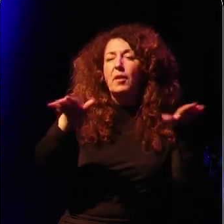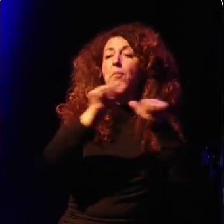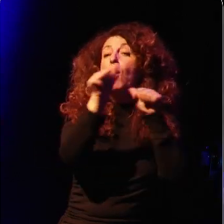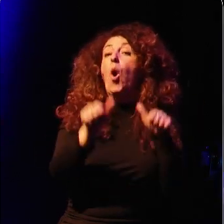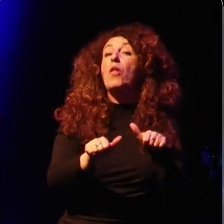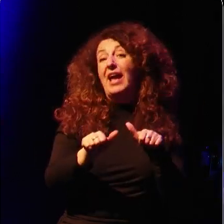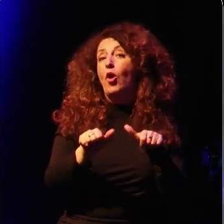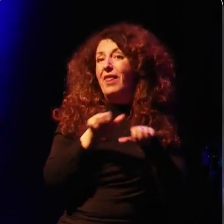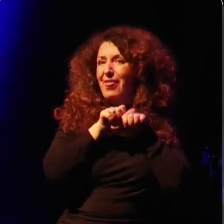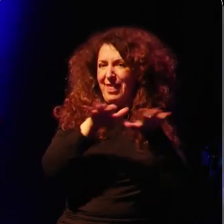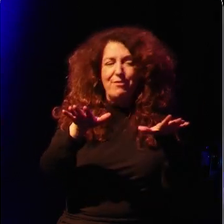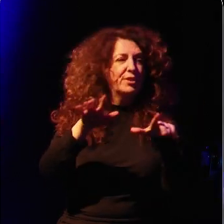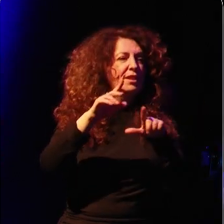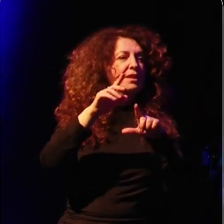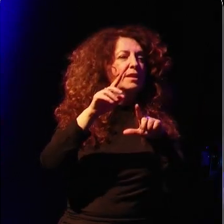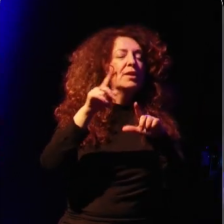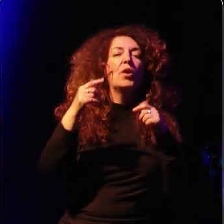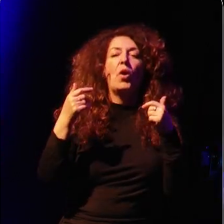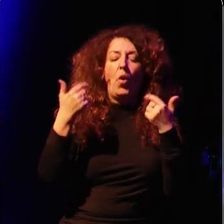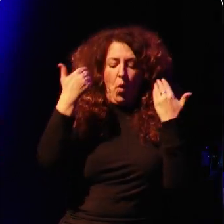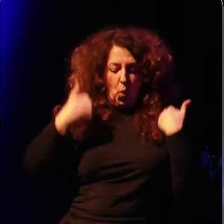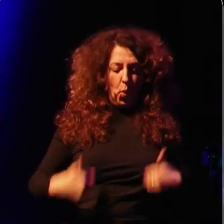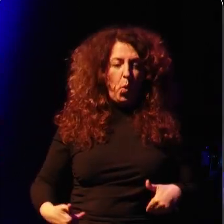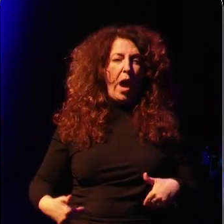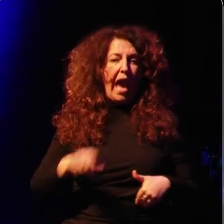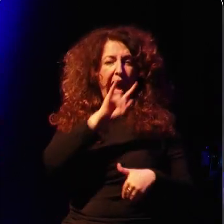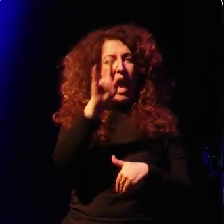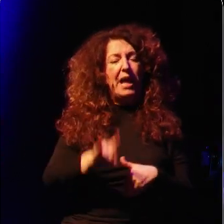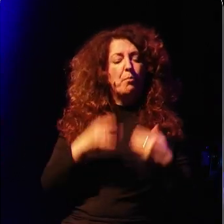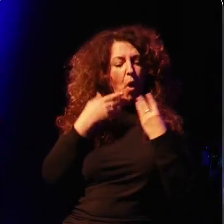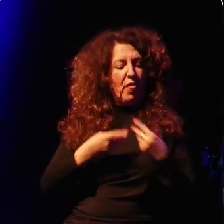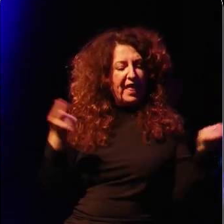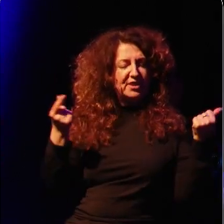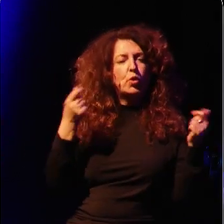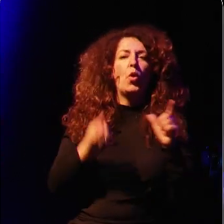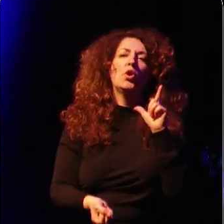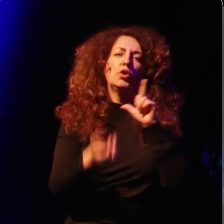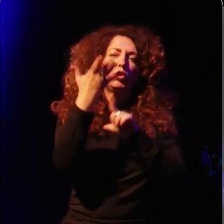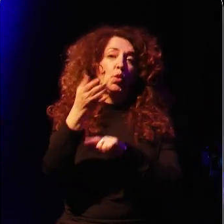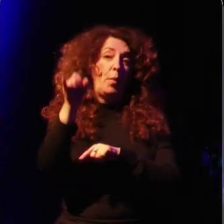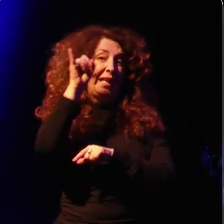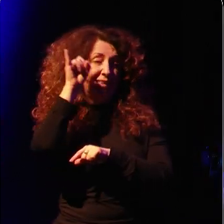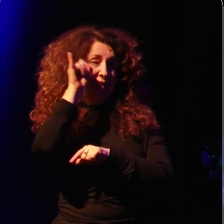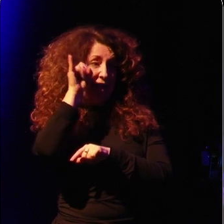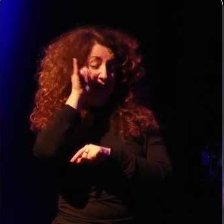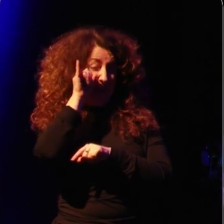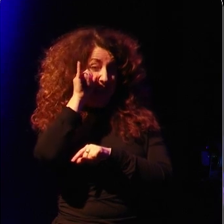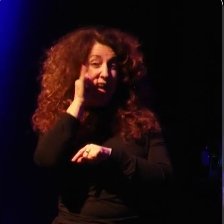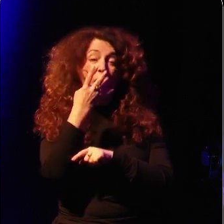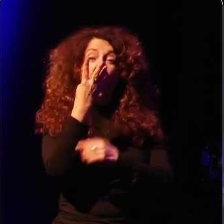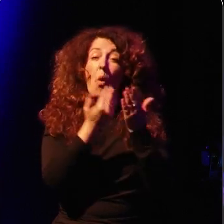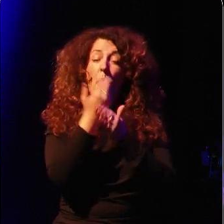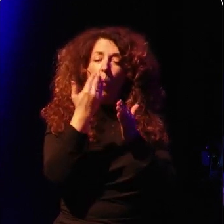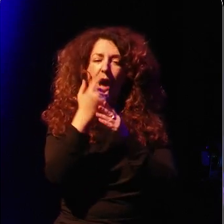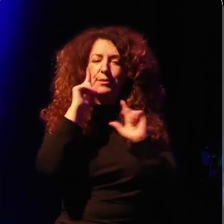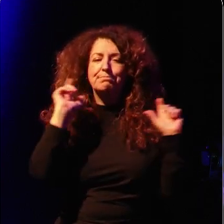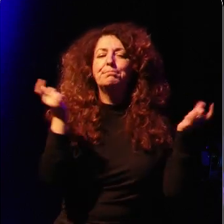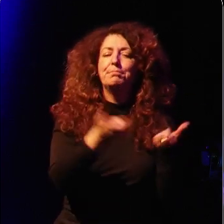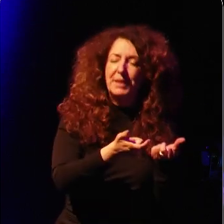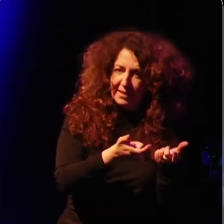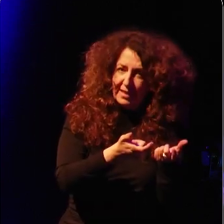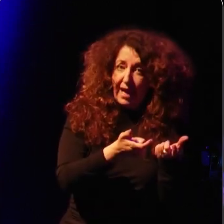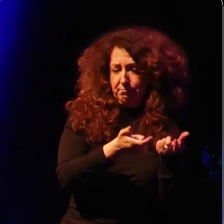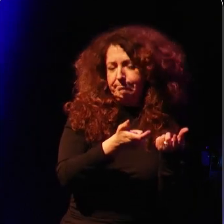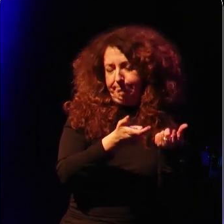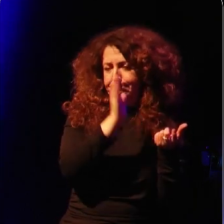modelo de difusión, le agregan un cuerpo desnudo y las vuelven a subir a Instagram. ¿Vale? Tardaron 4 días en pillarlos, se les